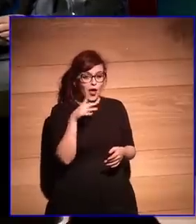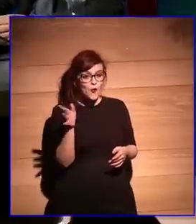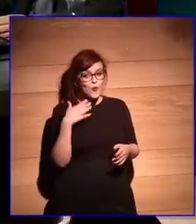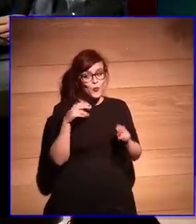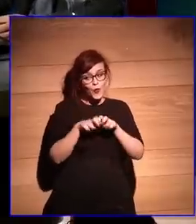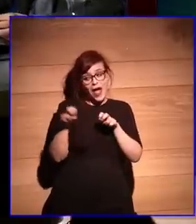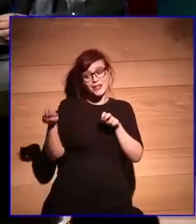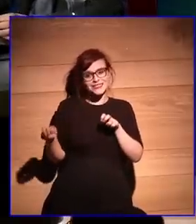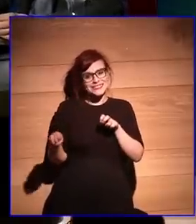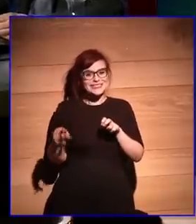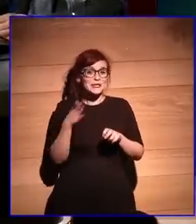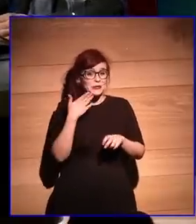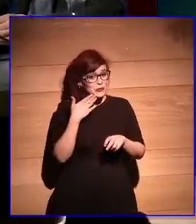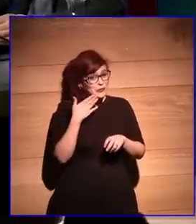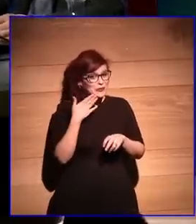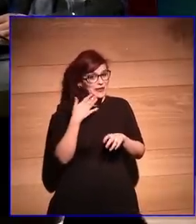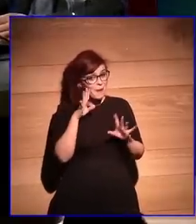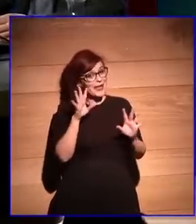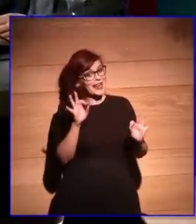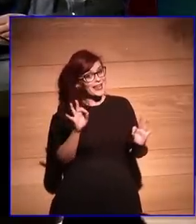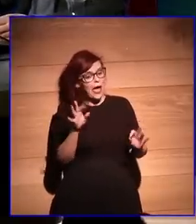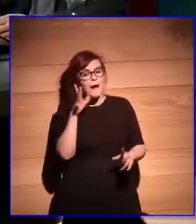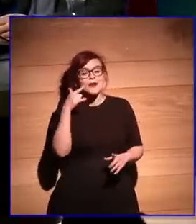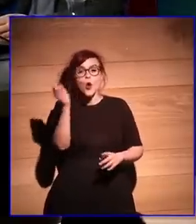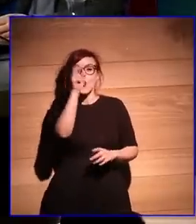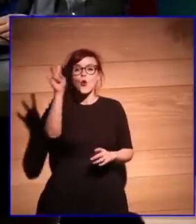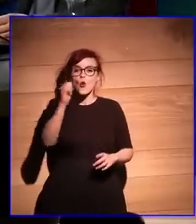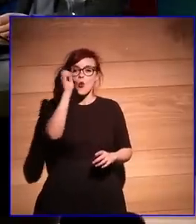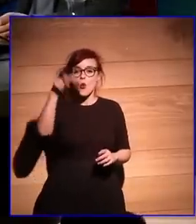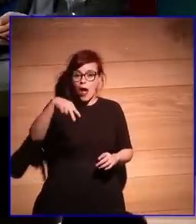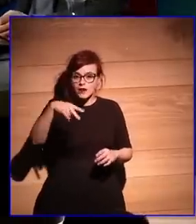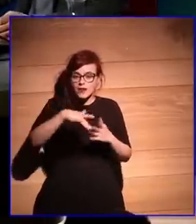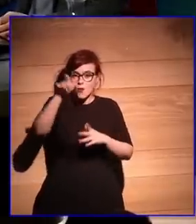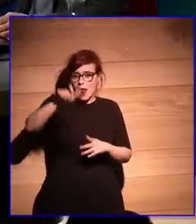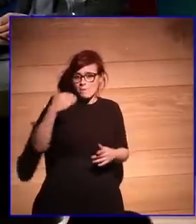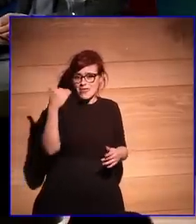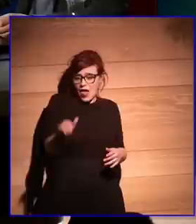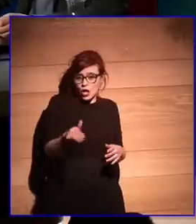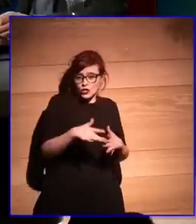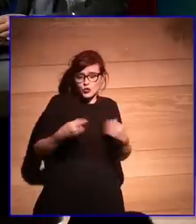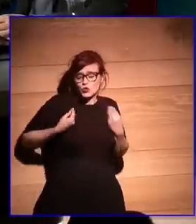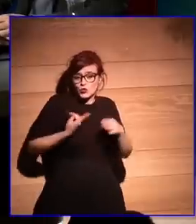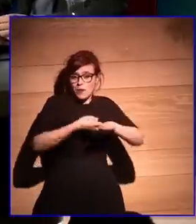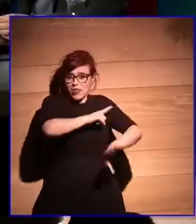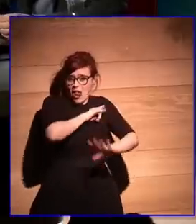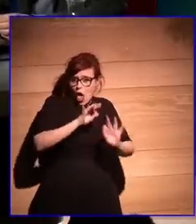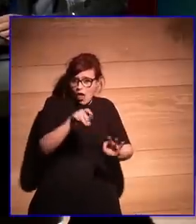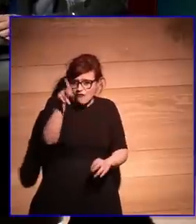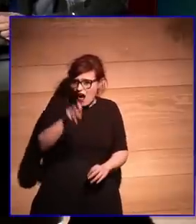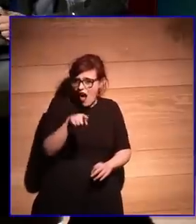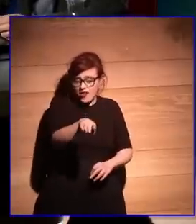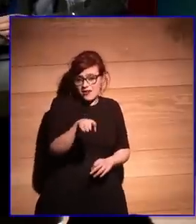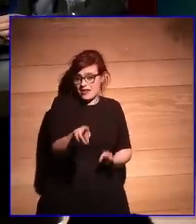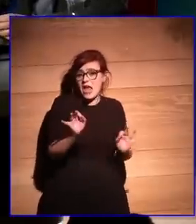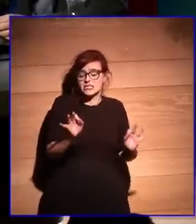su lado. Uy, peligro. Juan, peligro. Por ejemplo, tiene un pasado típico de villano, típico de supervillano. Sí, podría ser. Podría